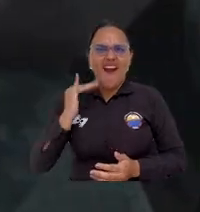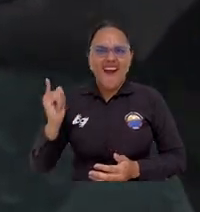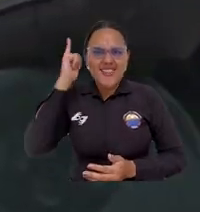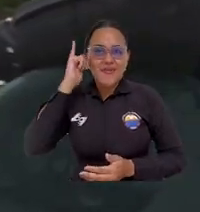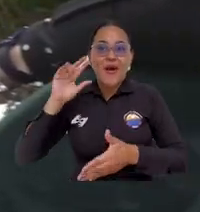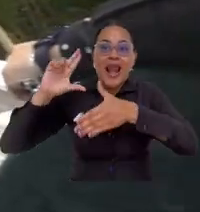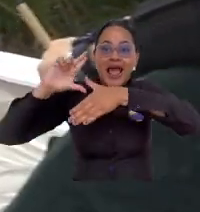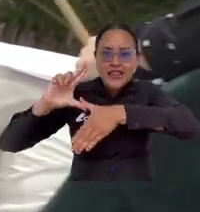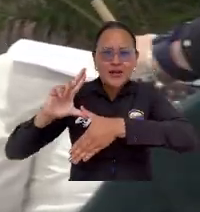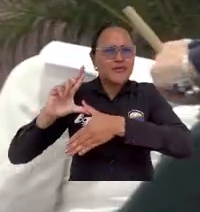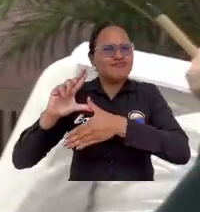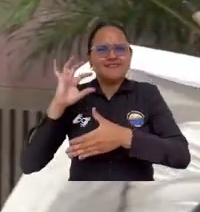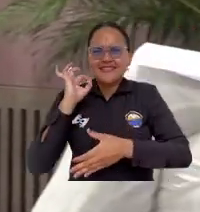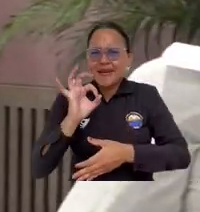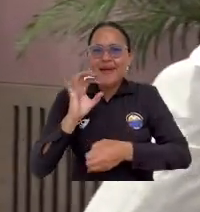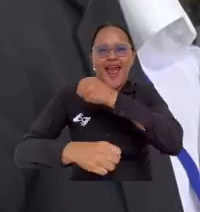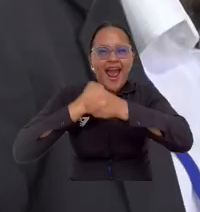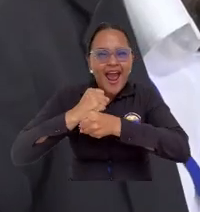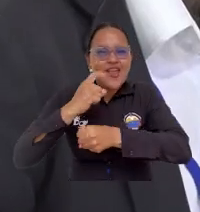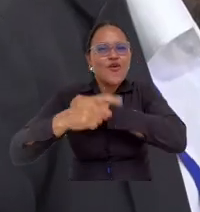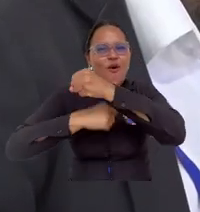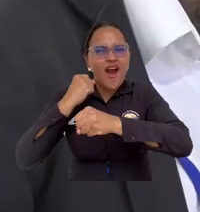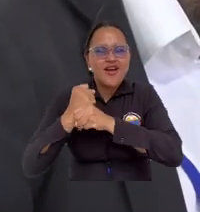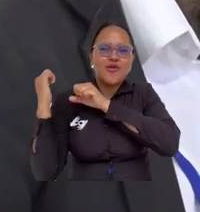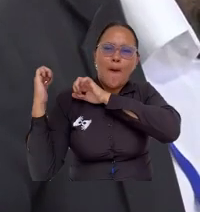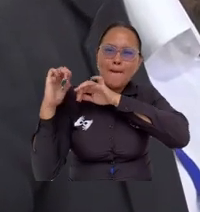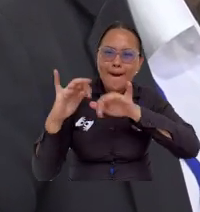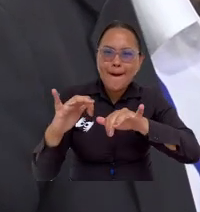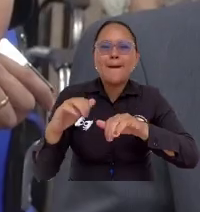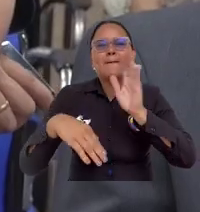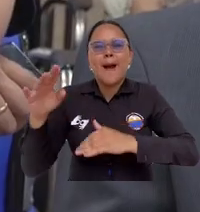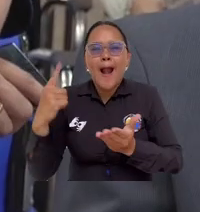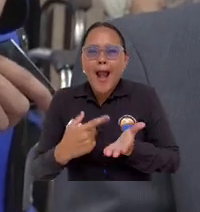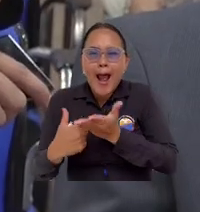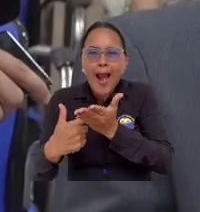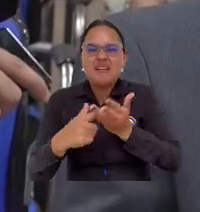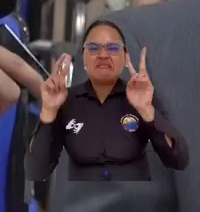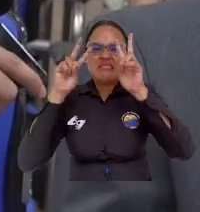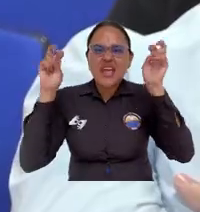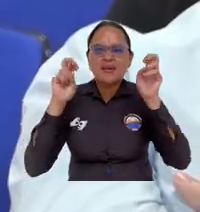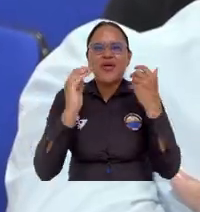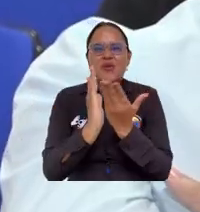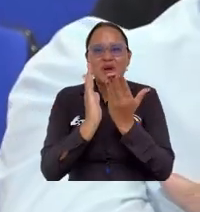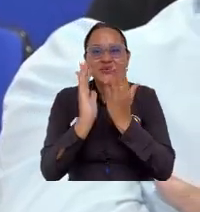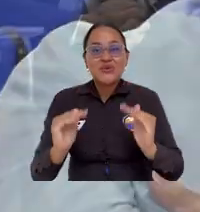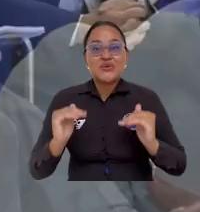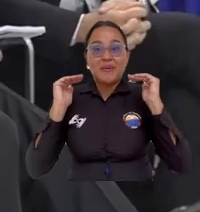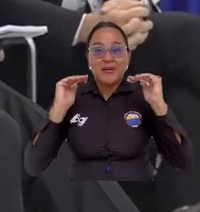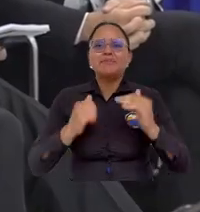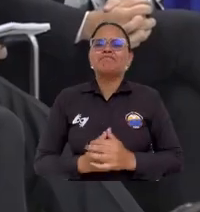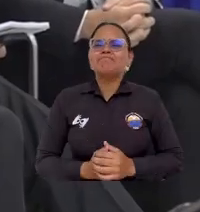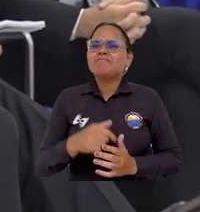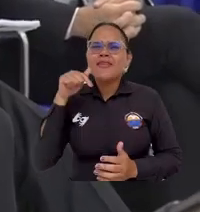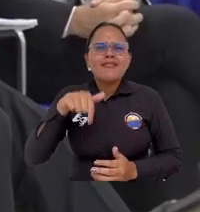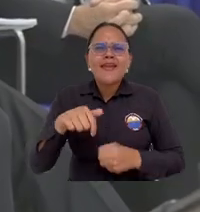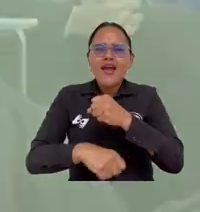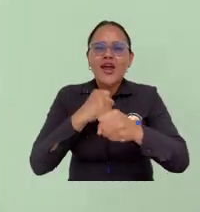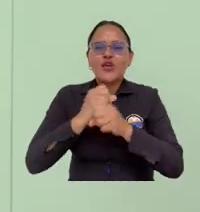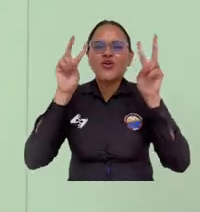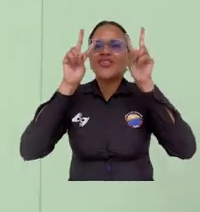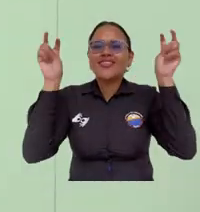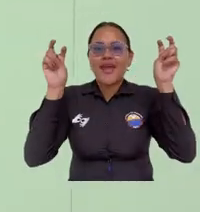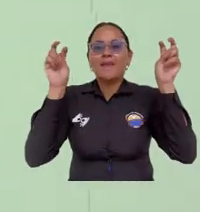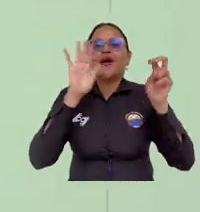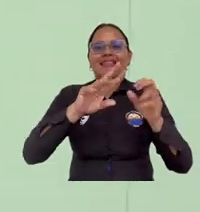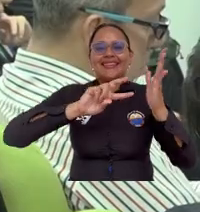Académicos de Latinoamérica se reúnen anualmente en este escenario para dialogar sobre las diferentes apuestas de la educación superior. En esta ocasión,